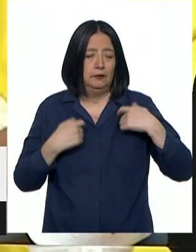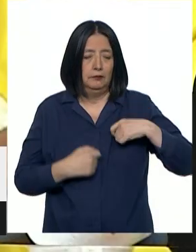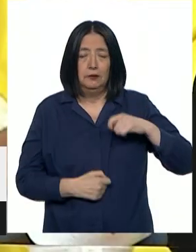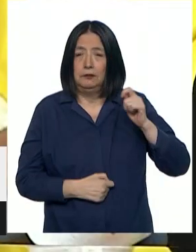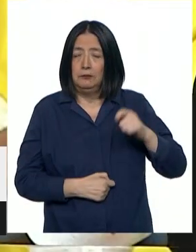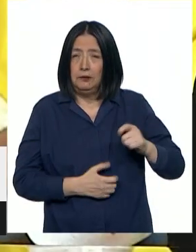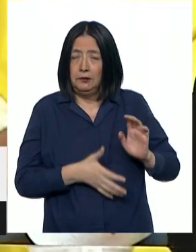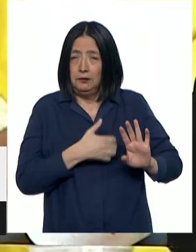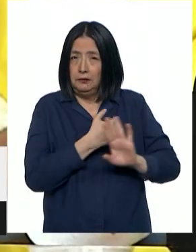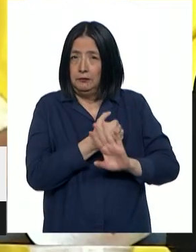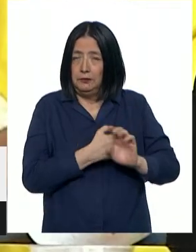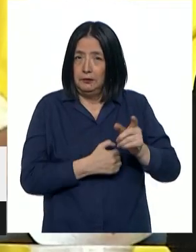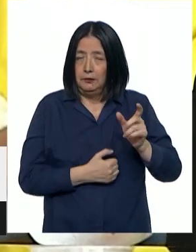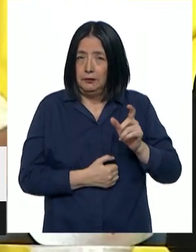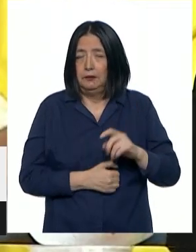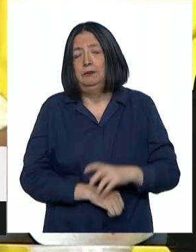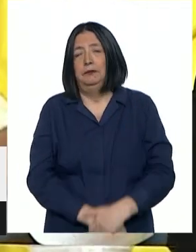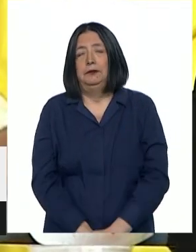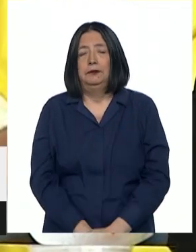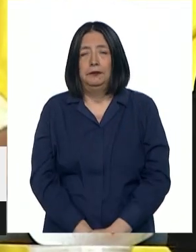procuradurías